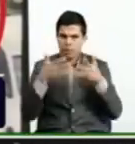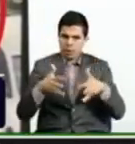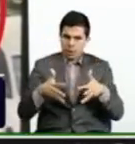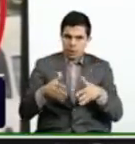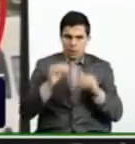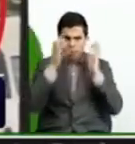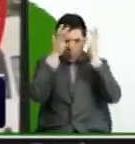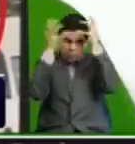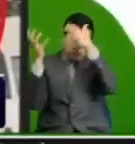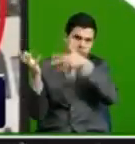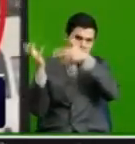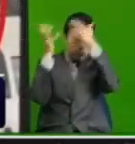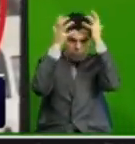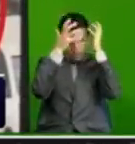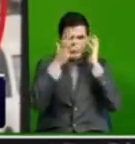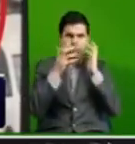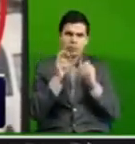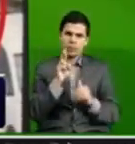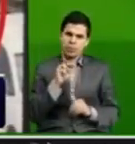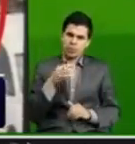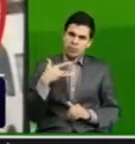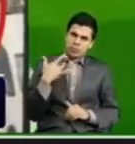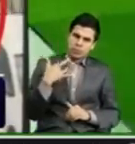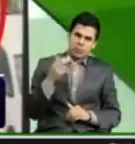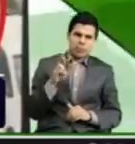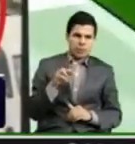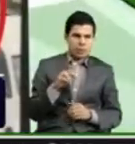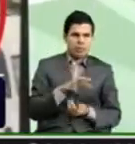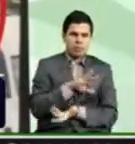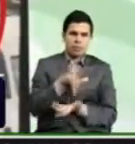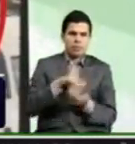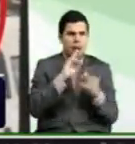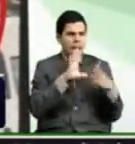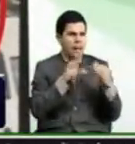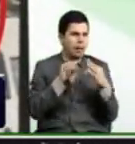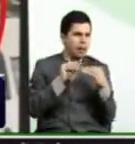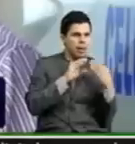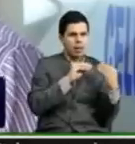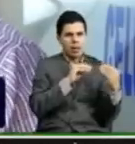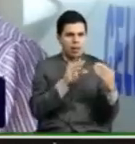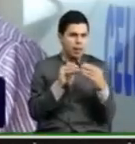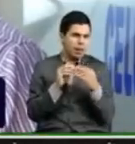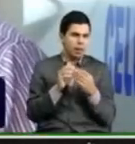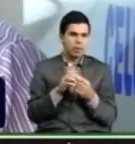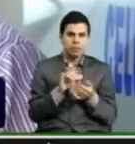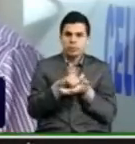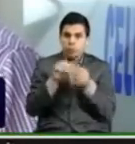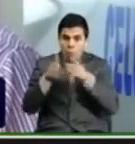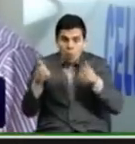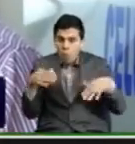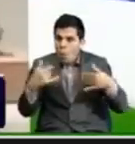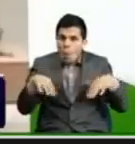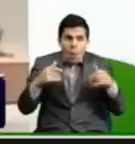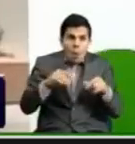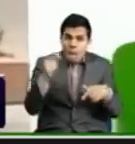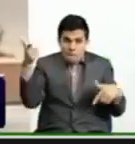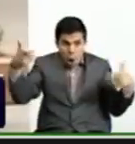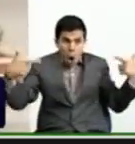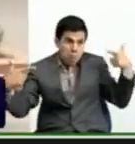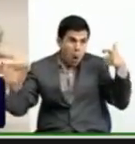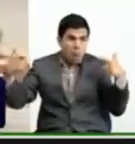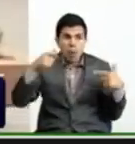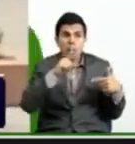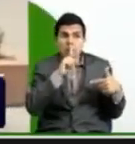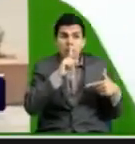se quita y se pone de nuevo el casco. Antes de actuar, conversan por unos segundos. Mucha gente lo que hizo fue tirarse al piso